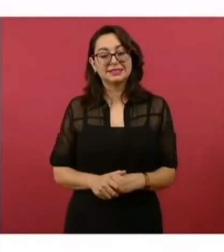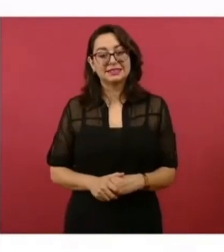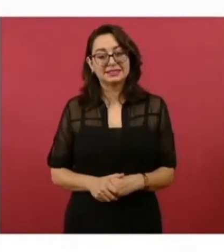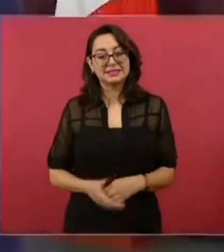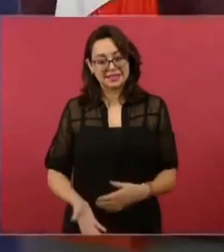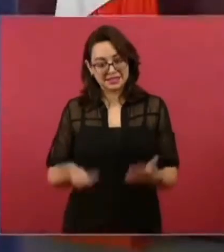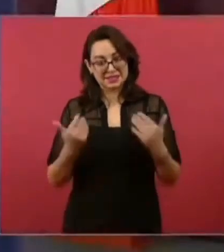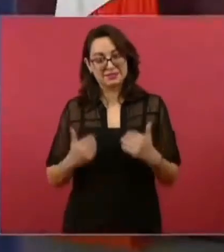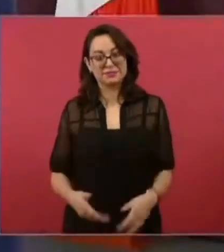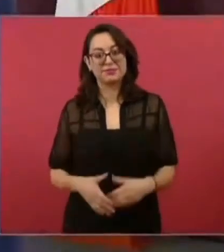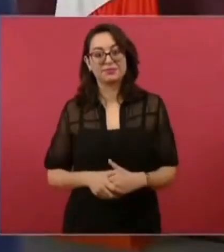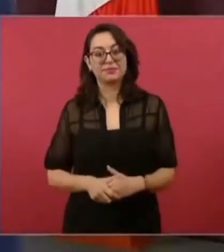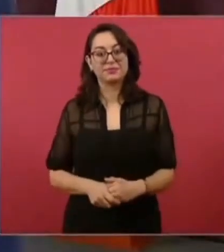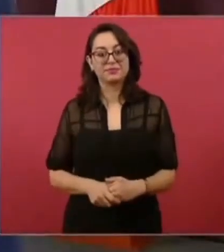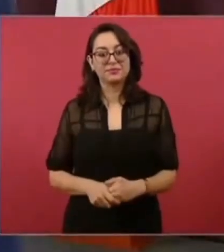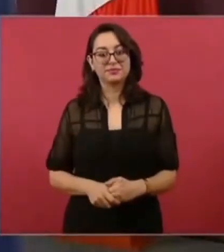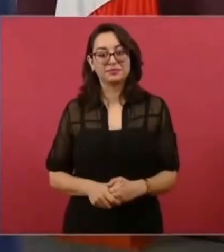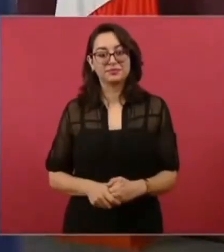Síguele.